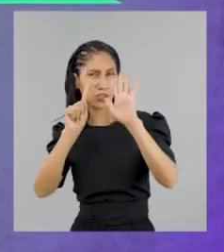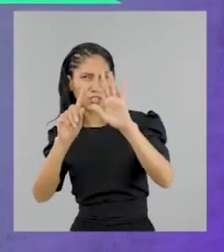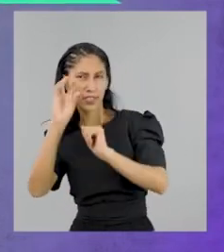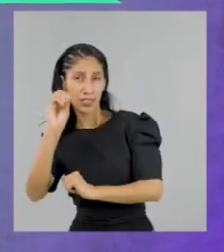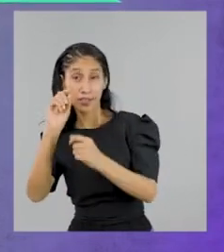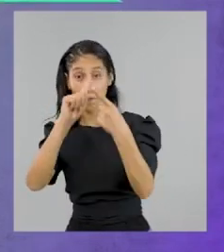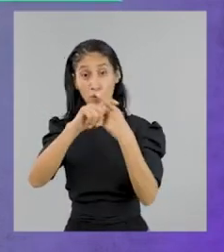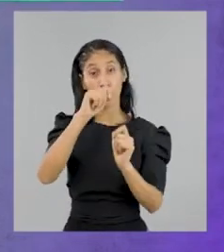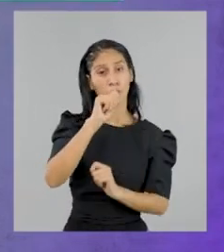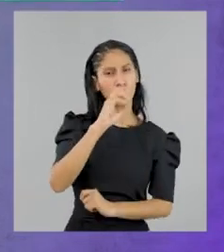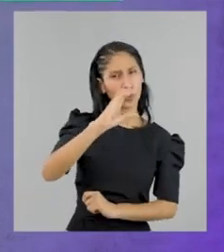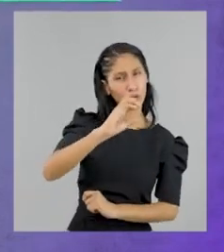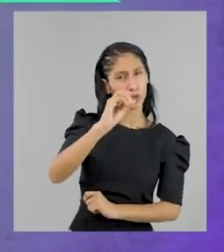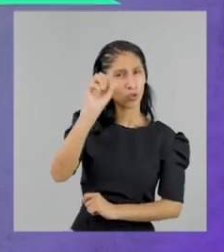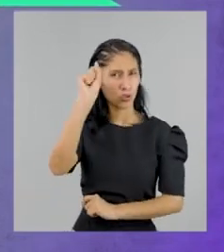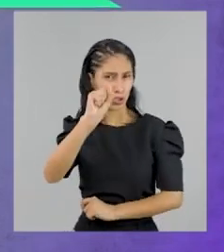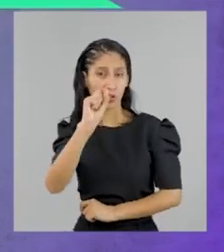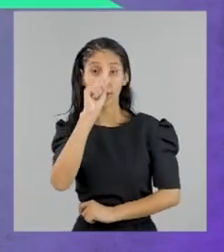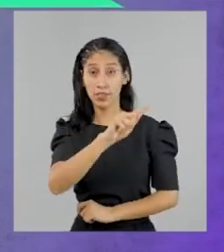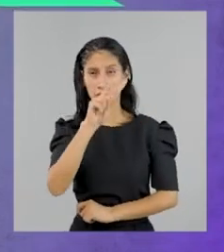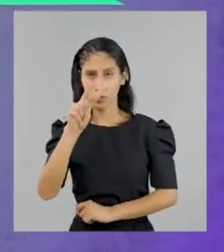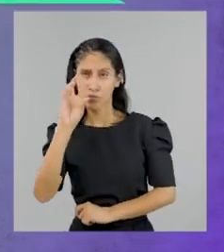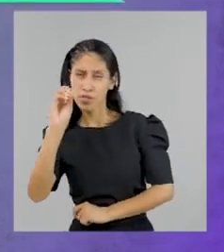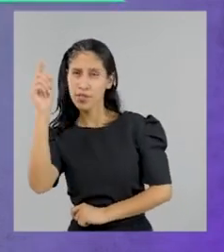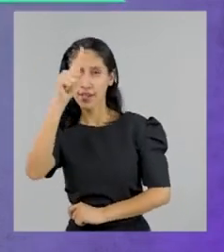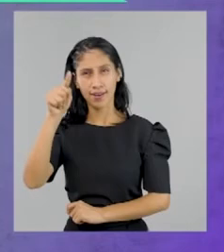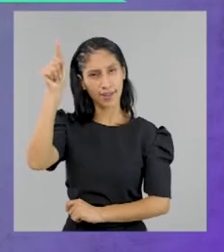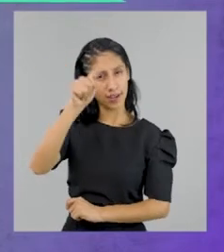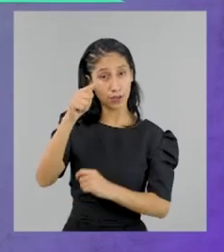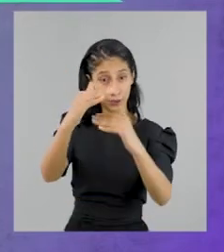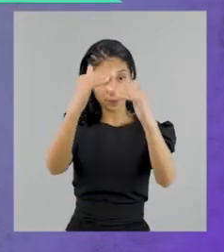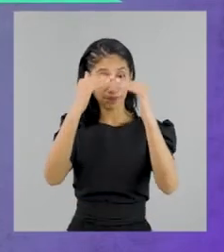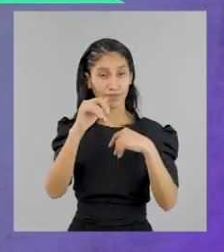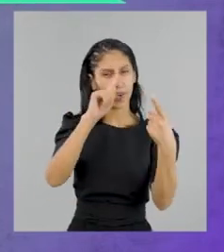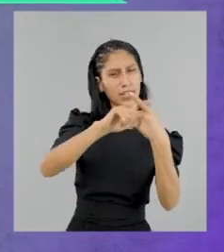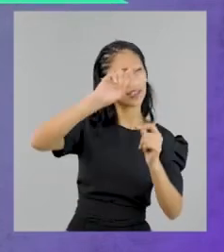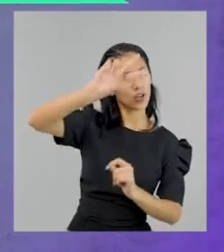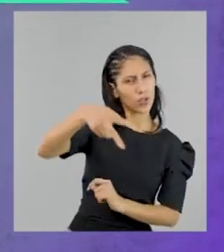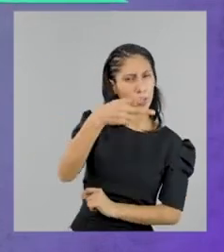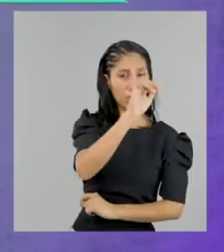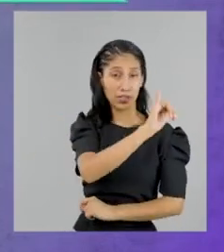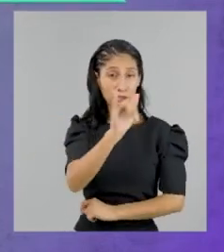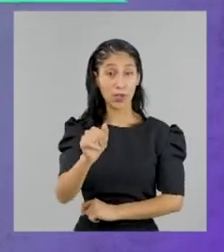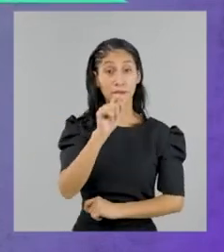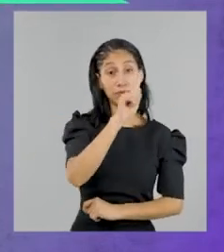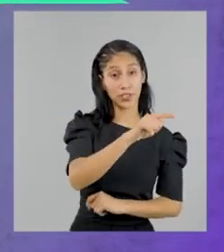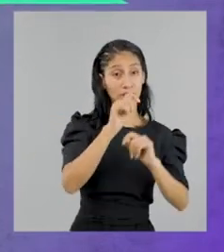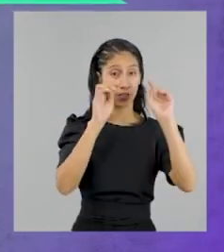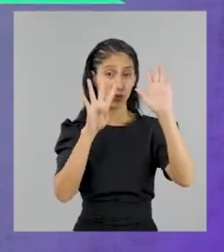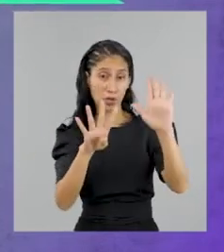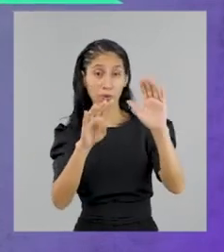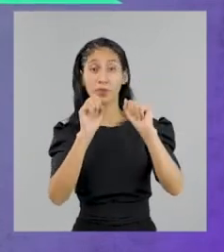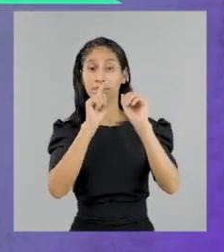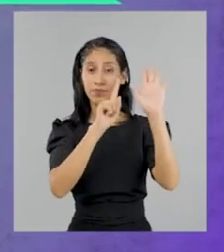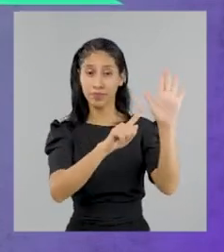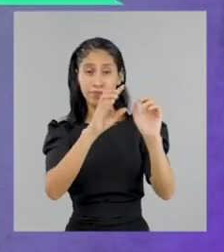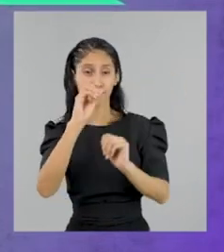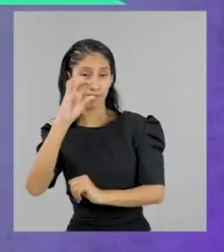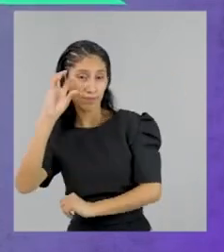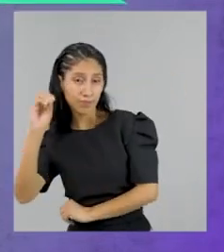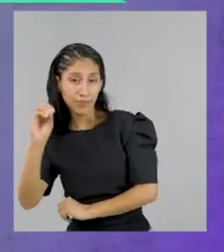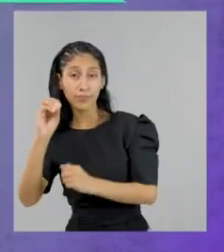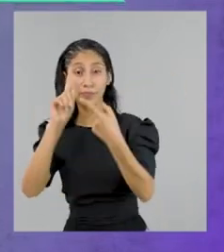por 160 por coseno de 120 grados. X al cuadrado es igual 10